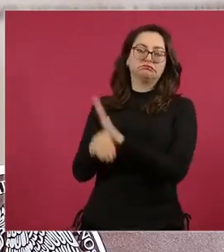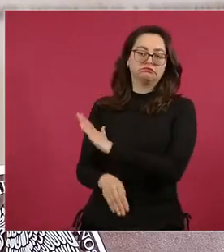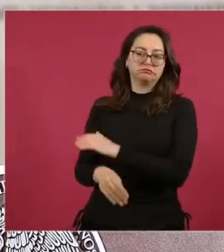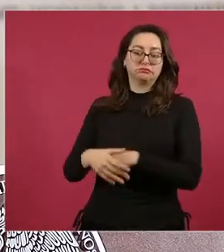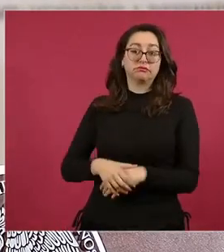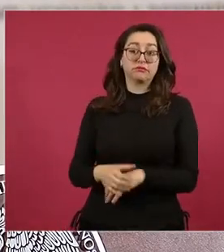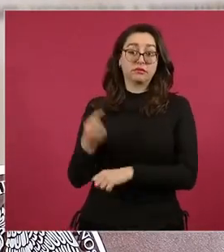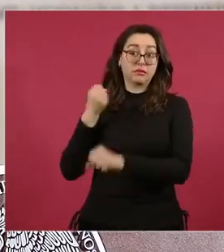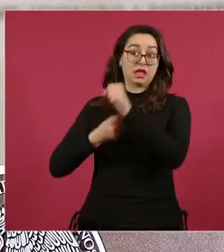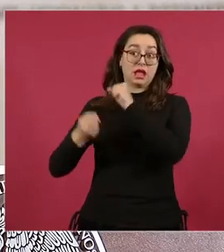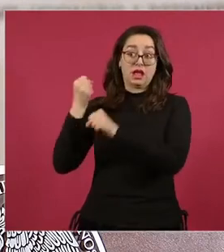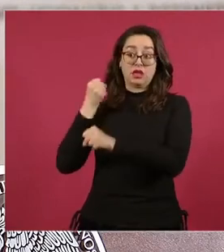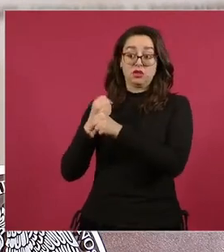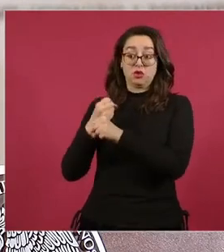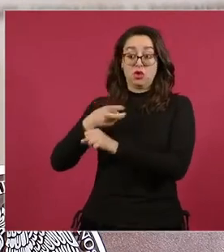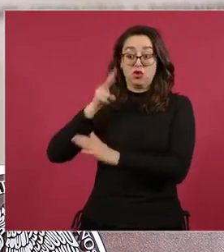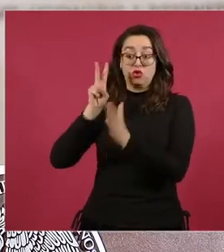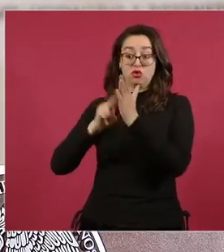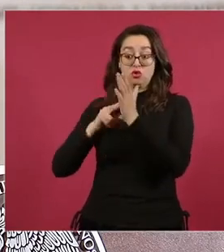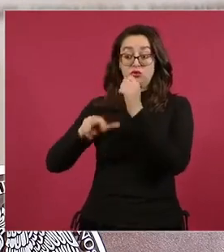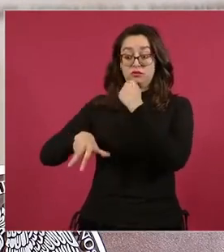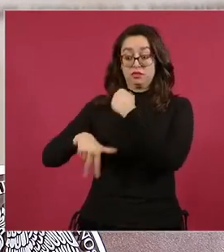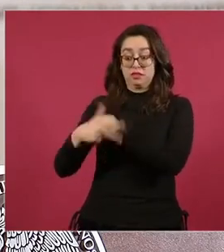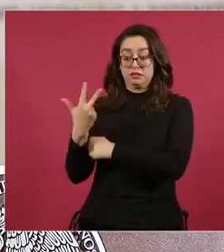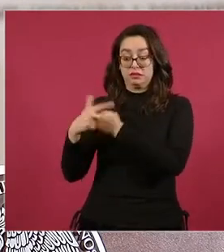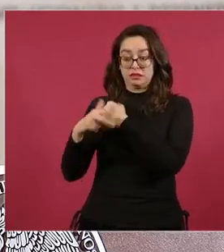2013, se reduciría a un